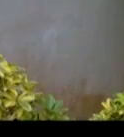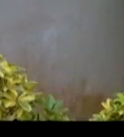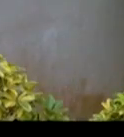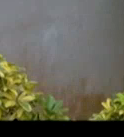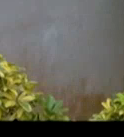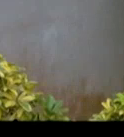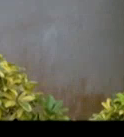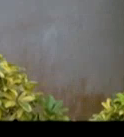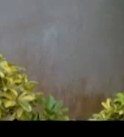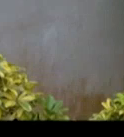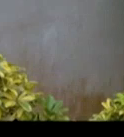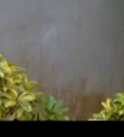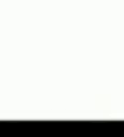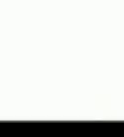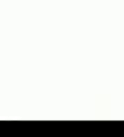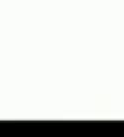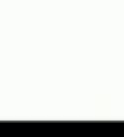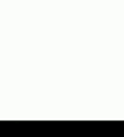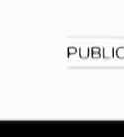futuro. Vota Todo 20.